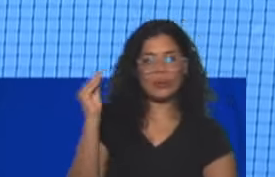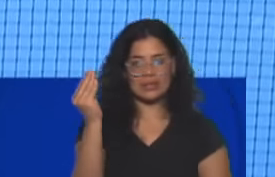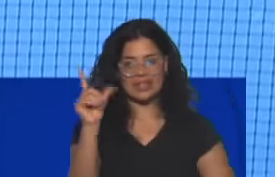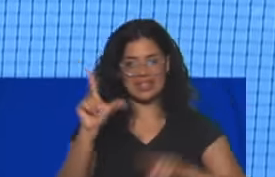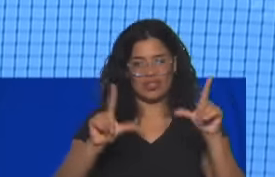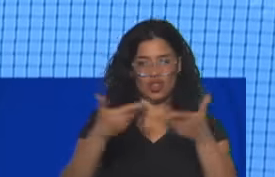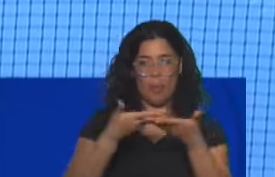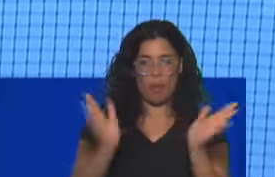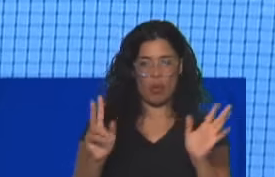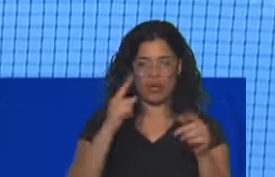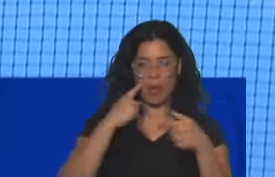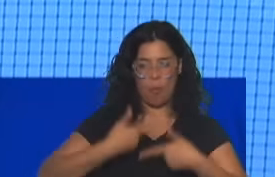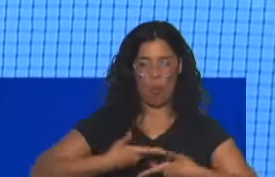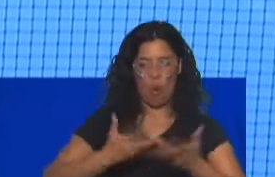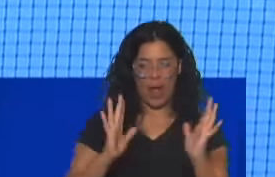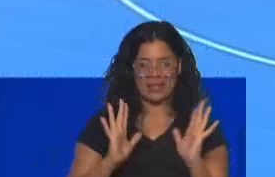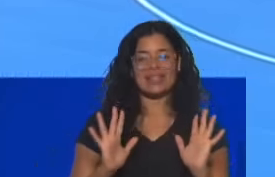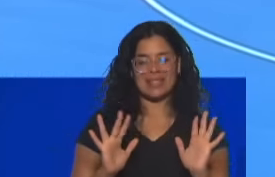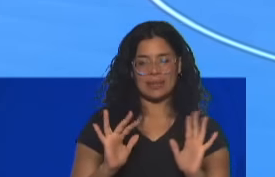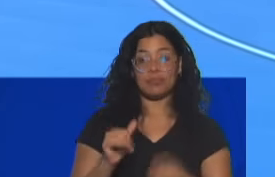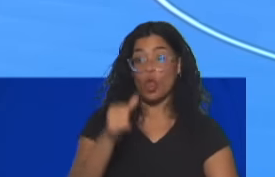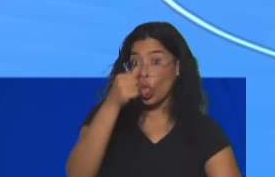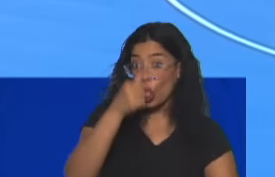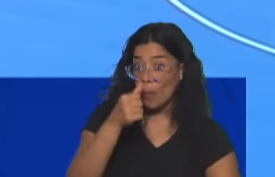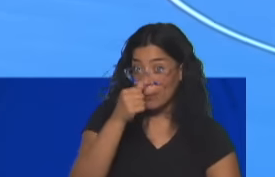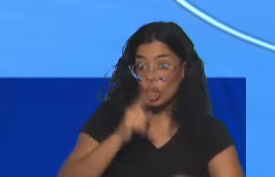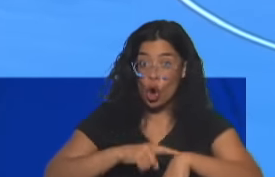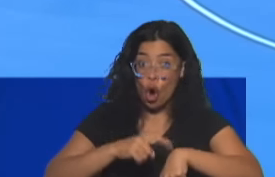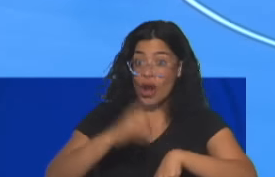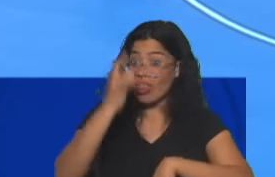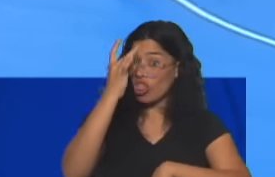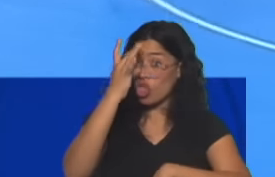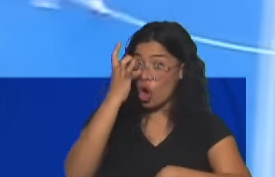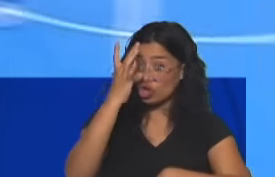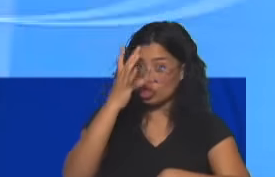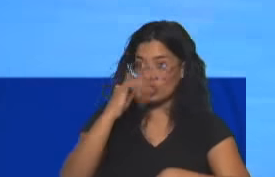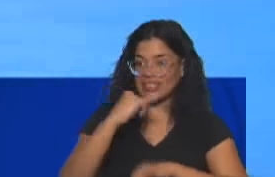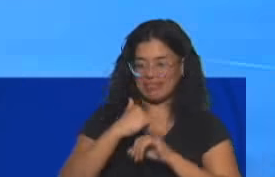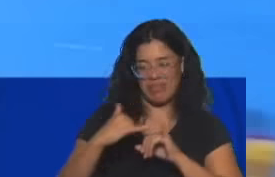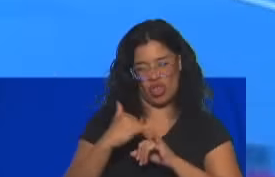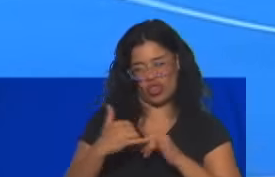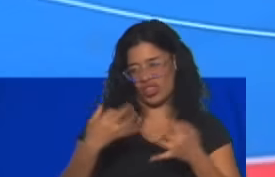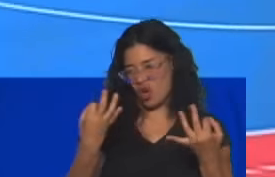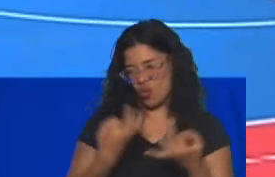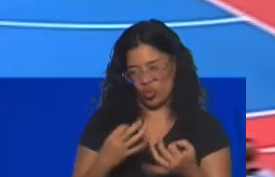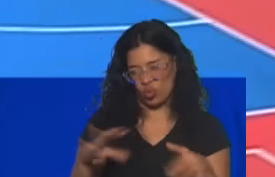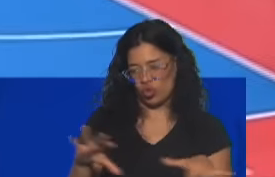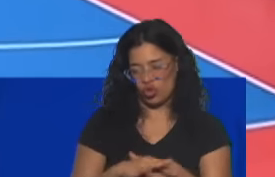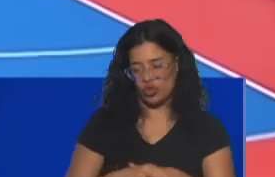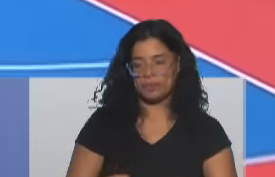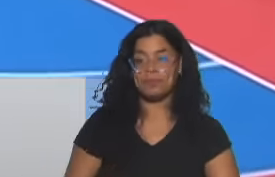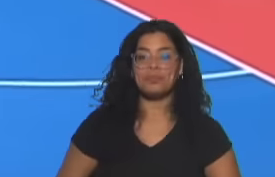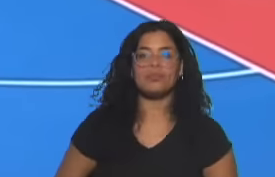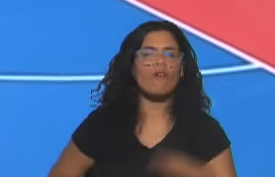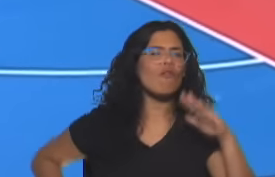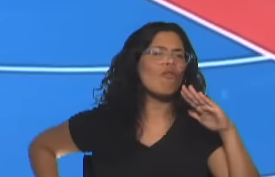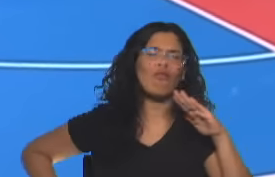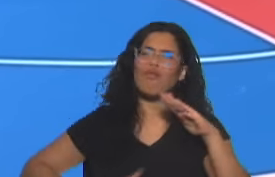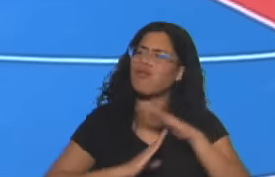pública. Reiteramos, domingo 12 del mediodía, horario argentino. Fue fundamental